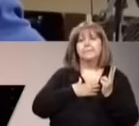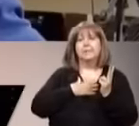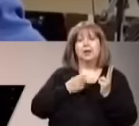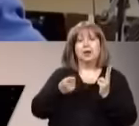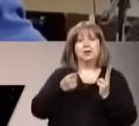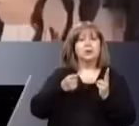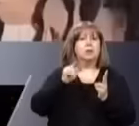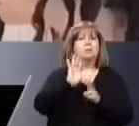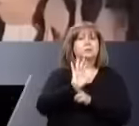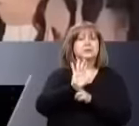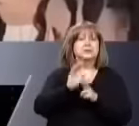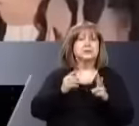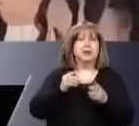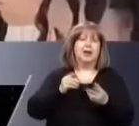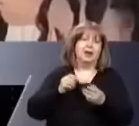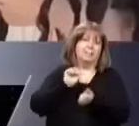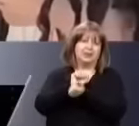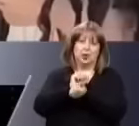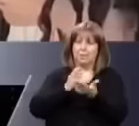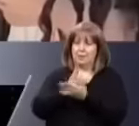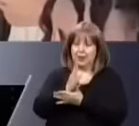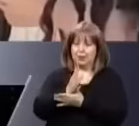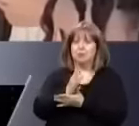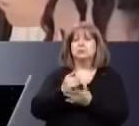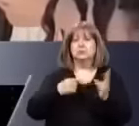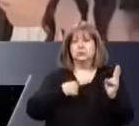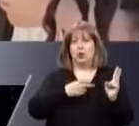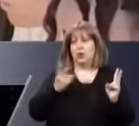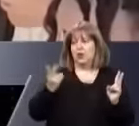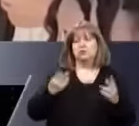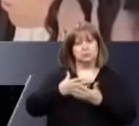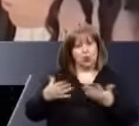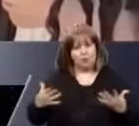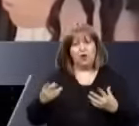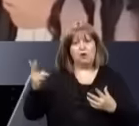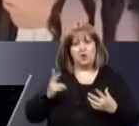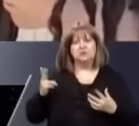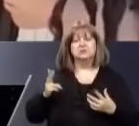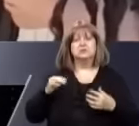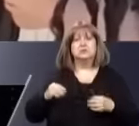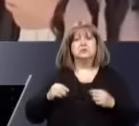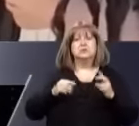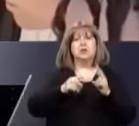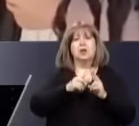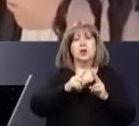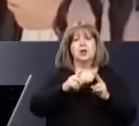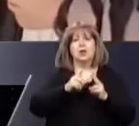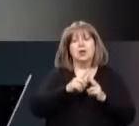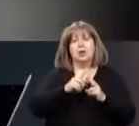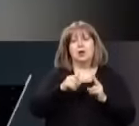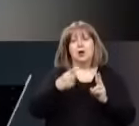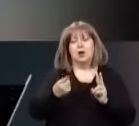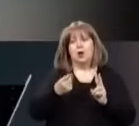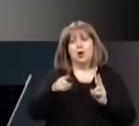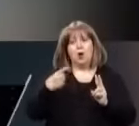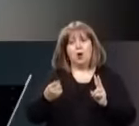la pena que les espera a ambas es la de prisión perpetua, así que por ese lado contentos, satisfechos. Y respecto del otro delito